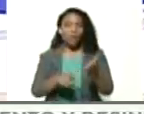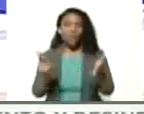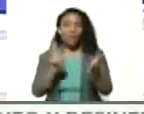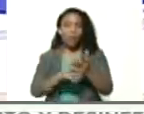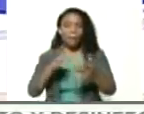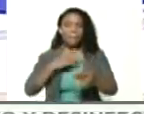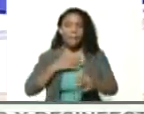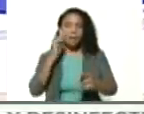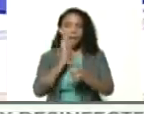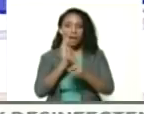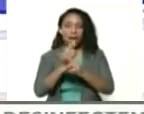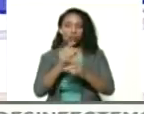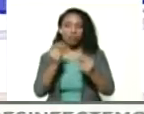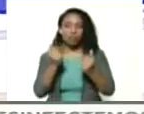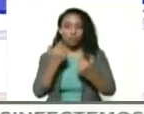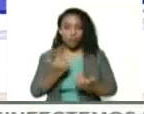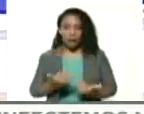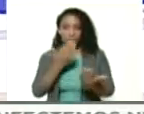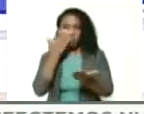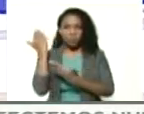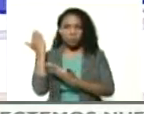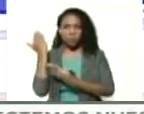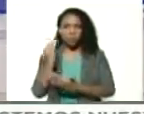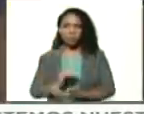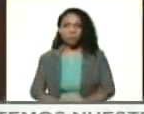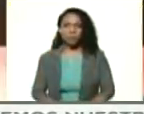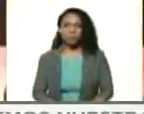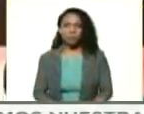mis redes de inmediato. Adelante, video.